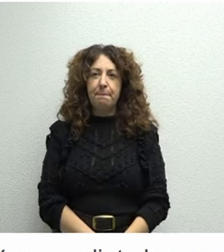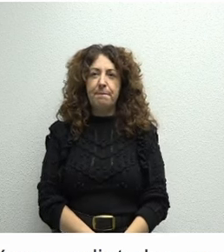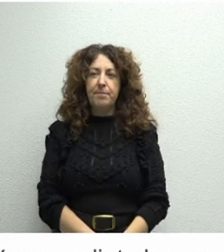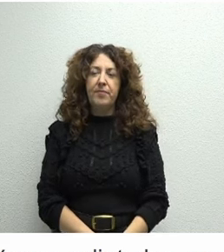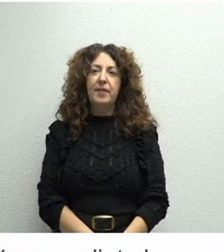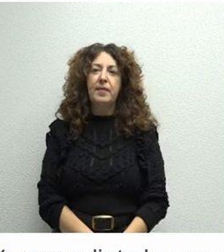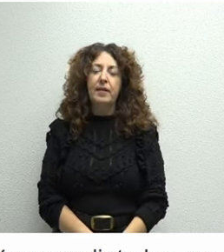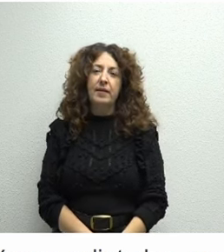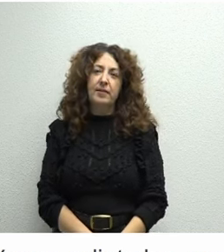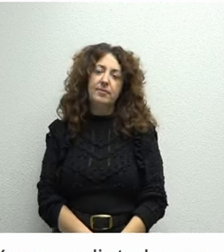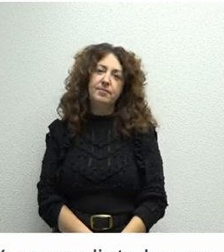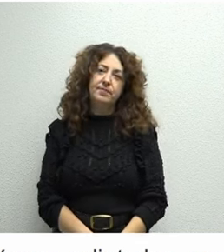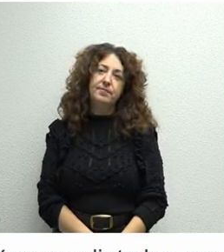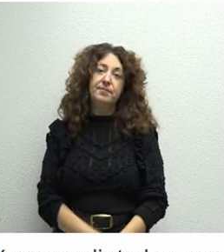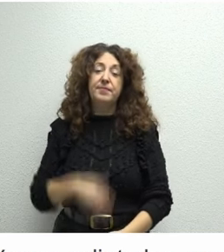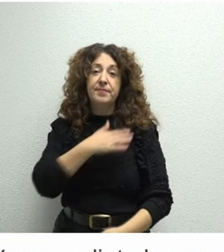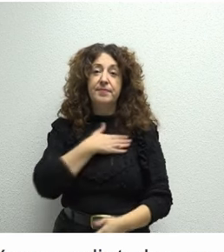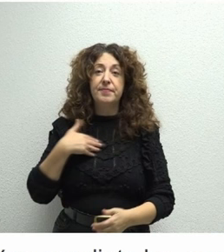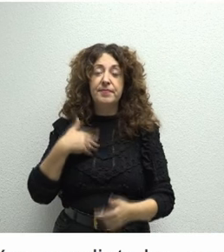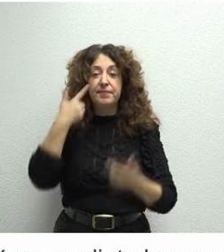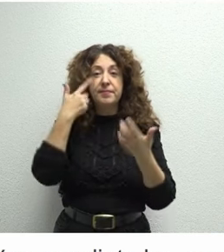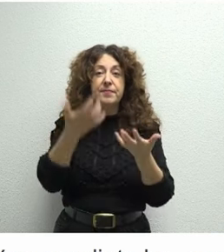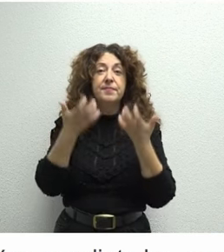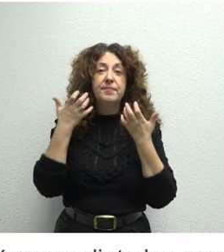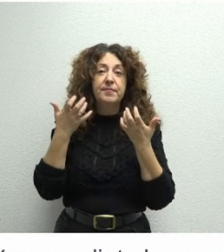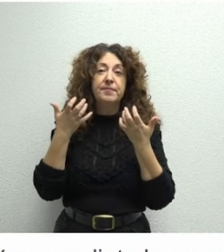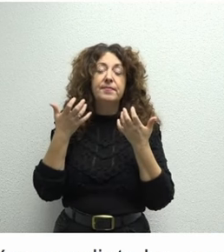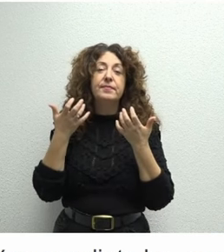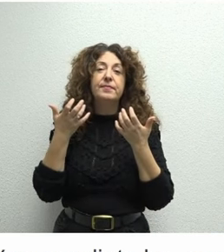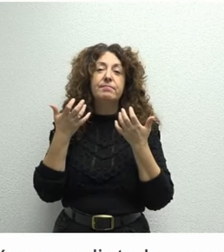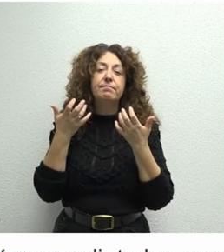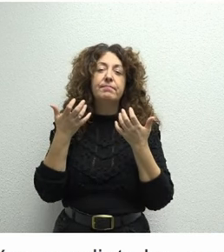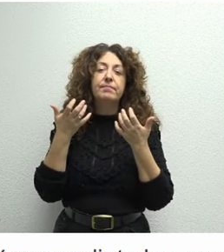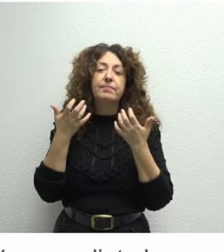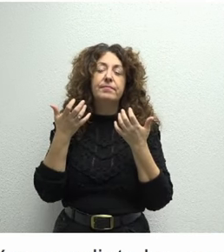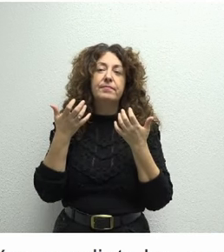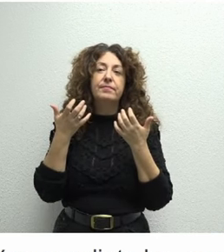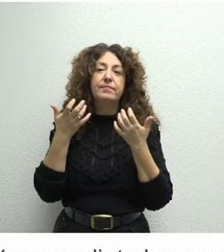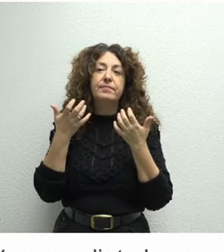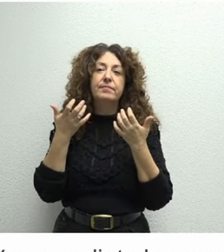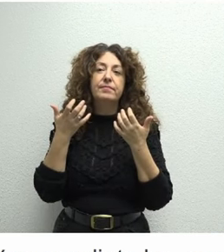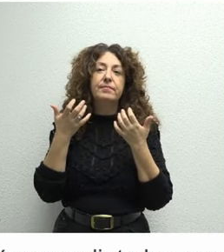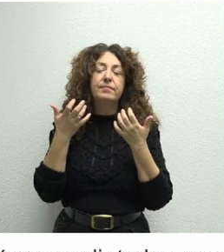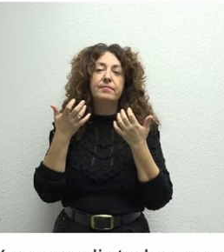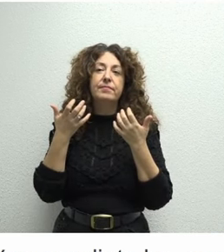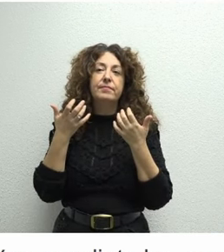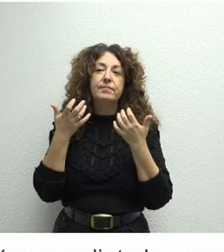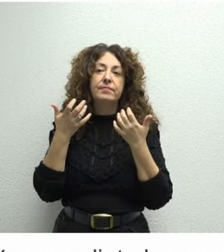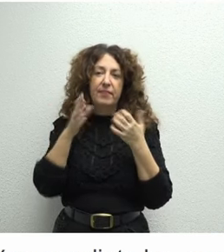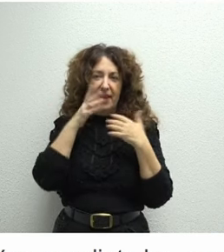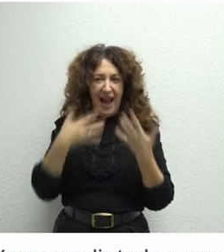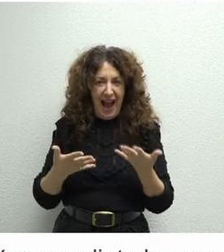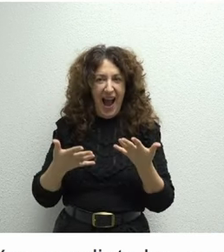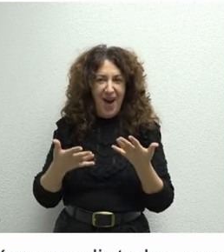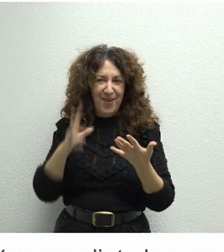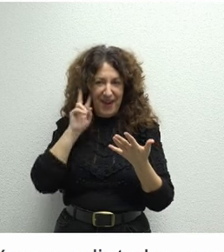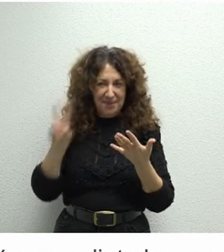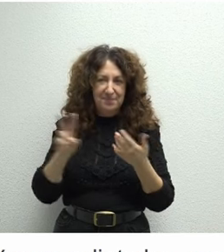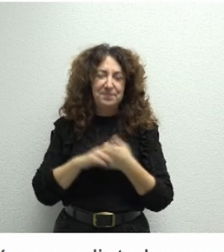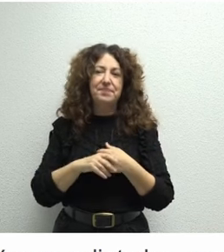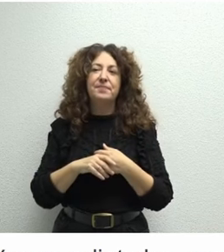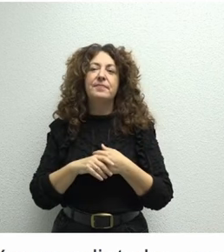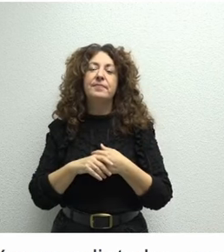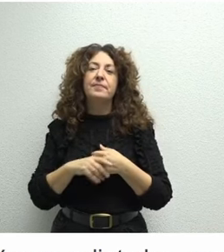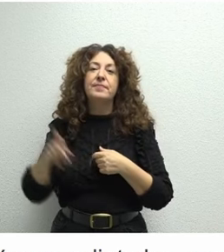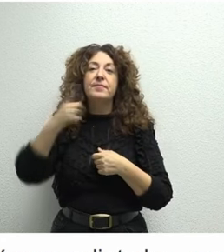ahí Bueno pues hemos querido Resaltar que además de de ahora perdonad que